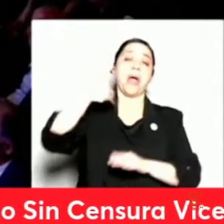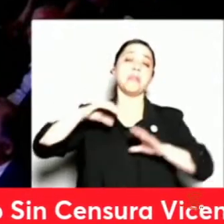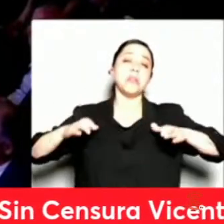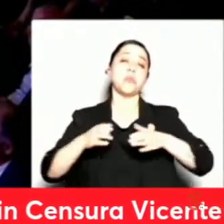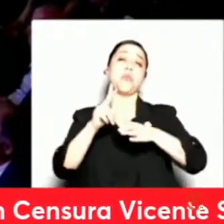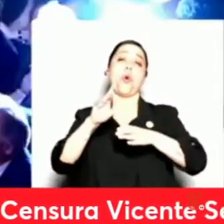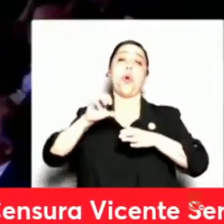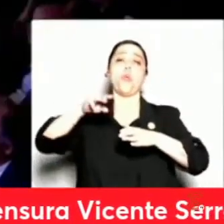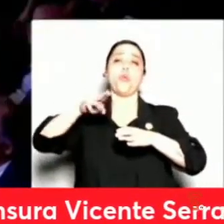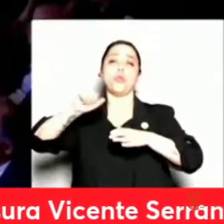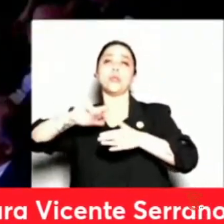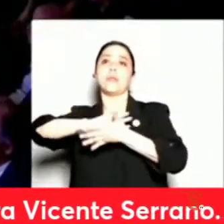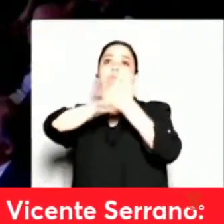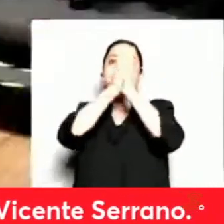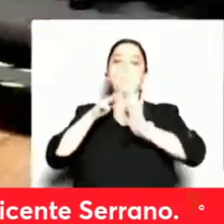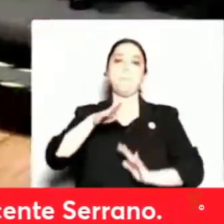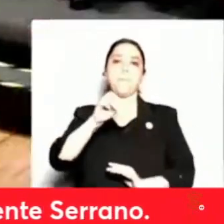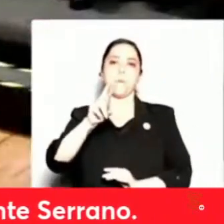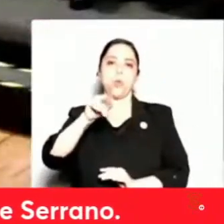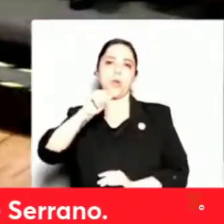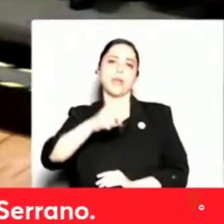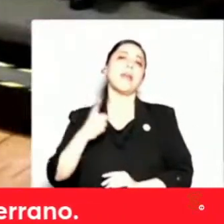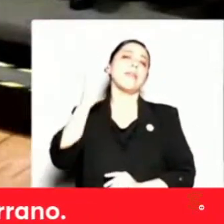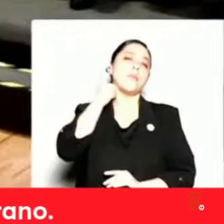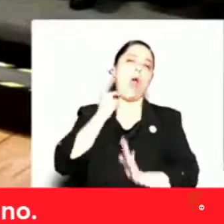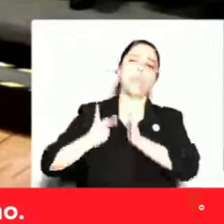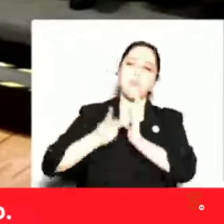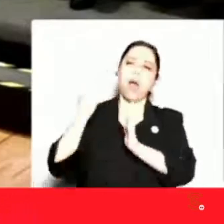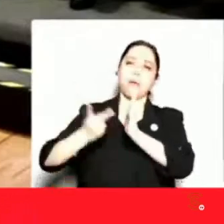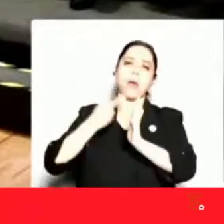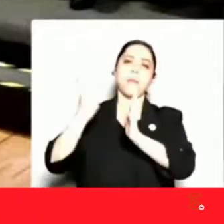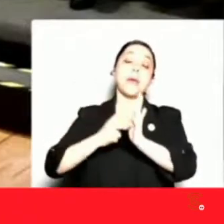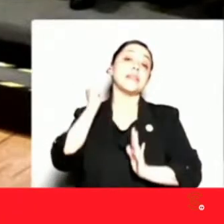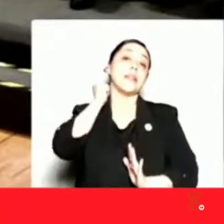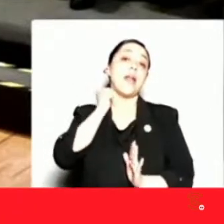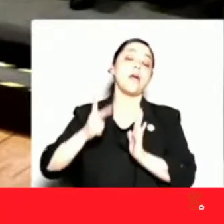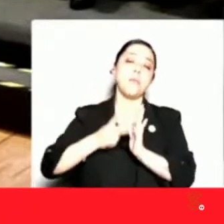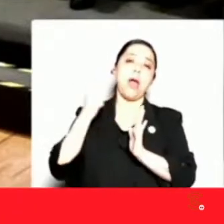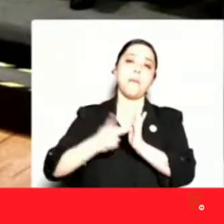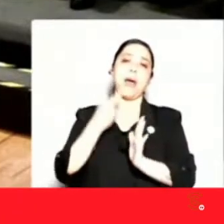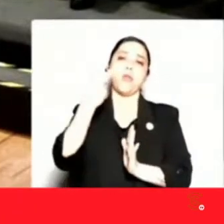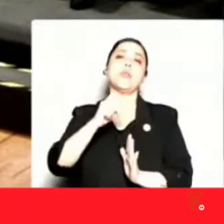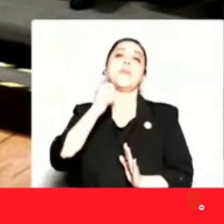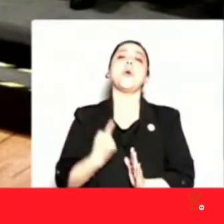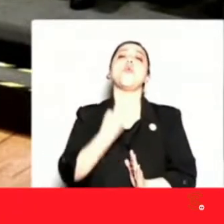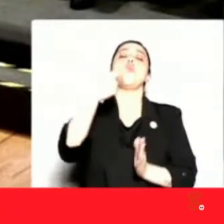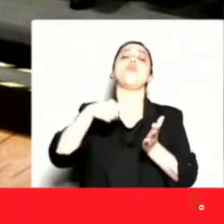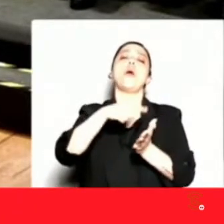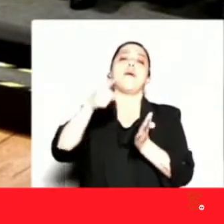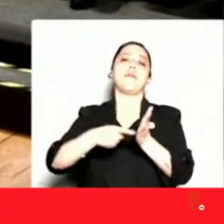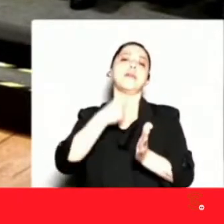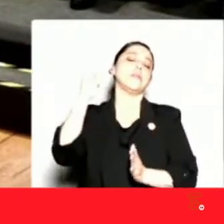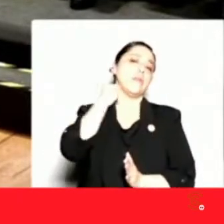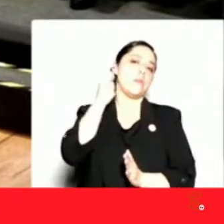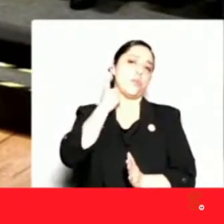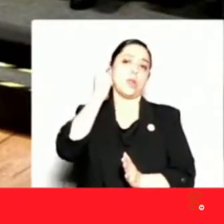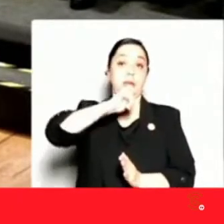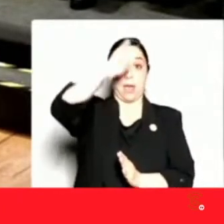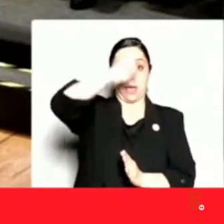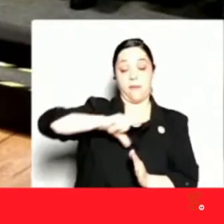hasta Morena, diputado federal en 3 ocasiones, 2 veces senador y una vez diputado local. Fue jefe de gobierno del Distrito Federal